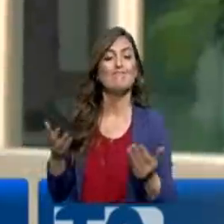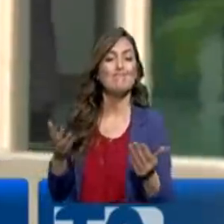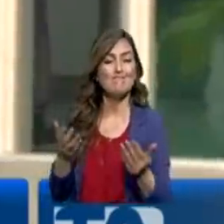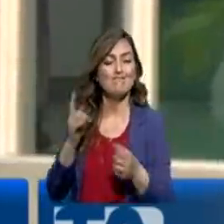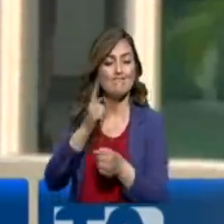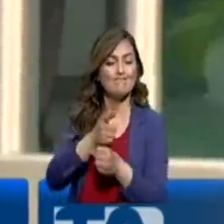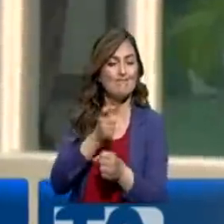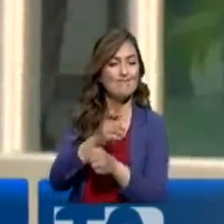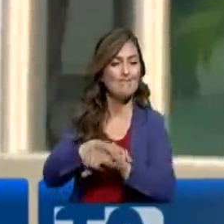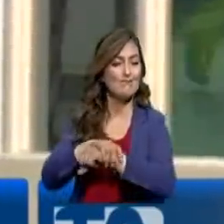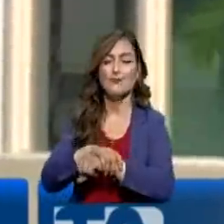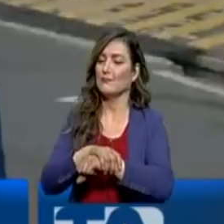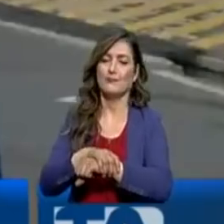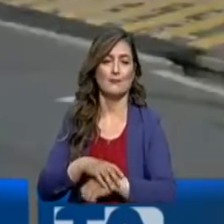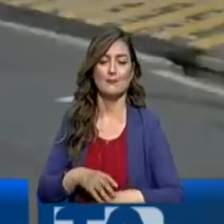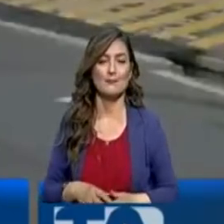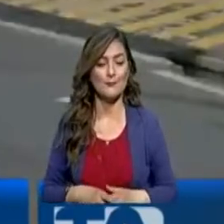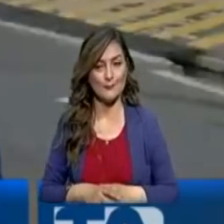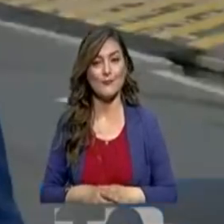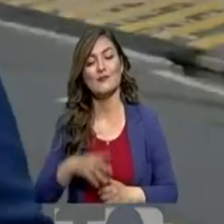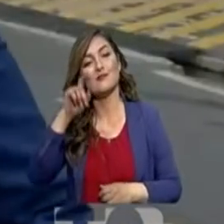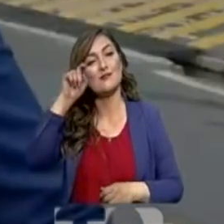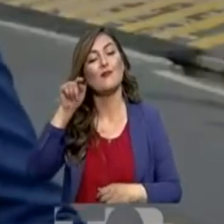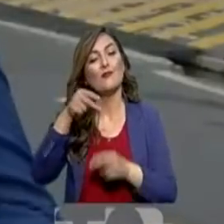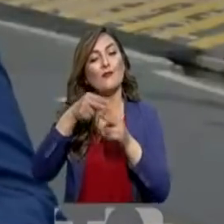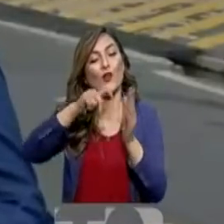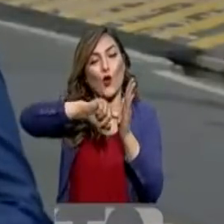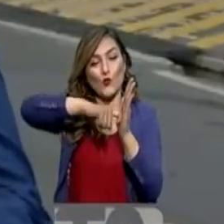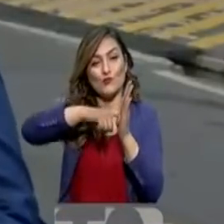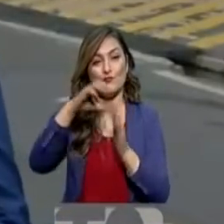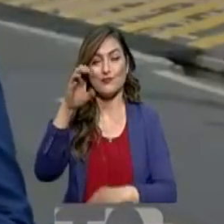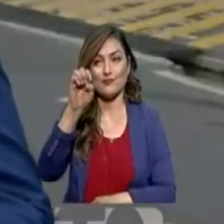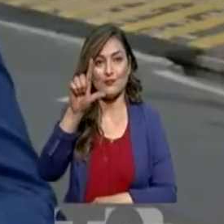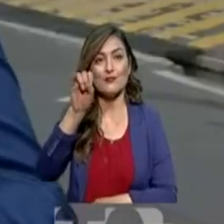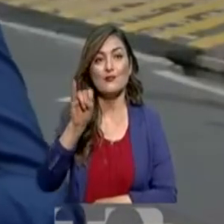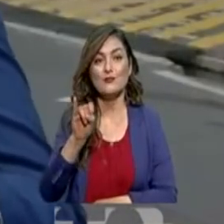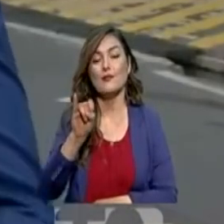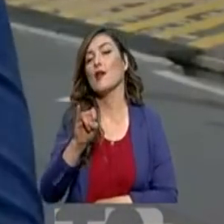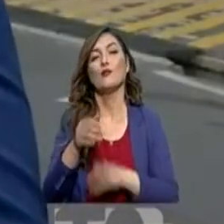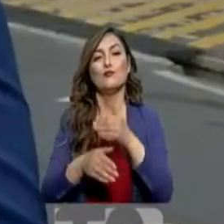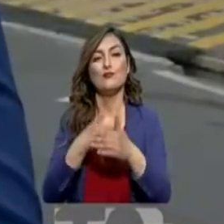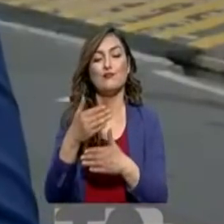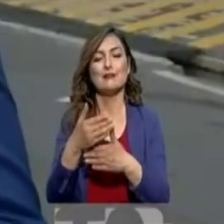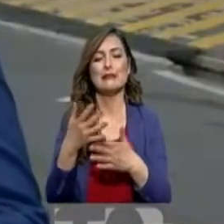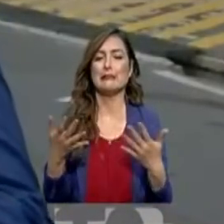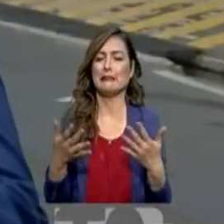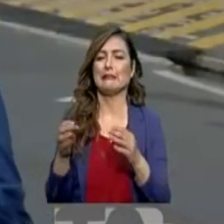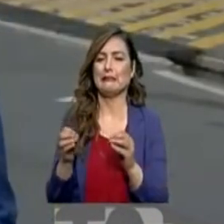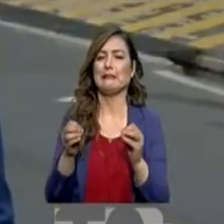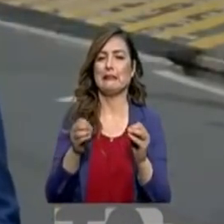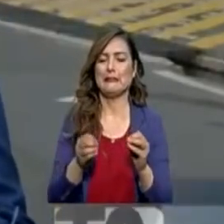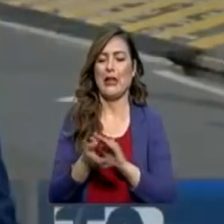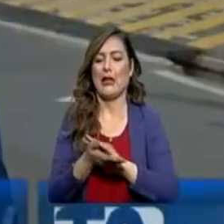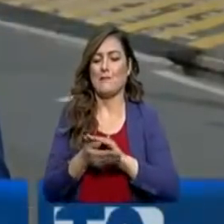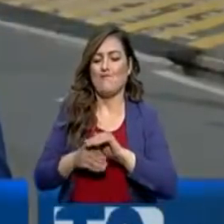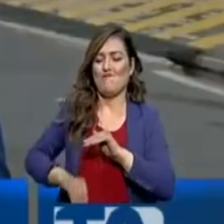emitido boletas de captura. Y bien, recordemos que el excontralor del Estado, Pablo Celi, ya afronta un proceso por presunta delincuencia